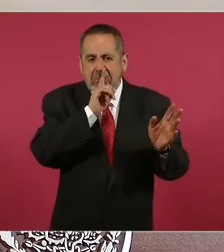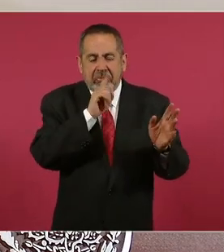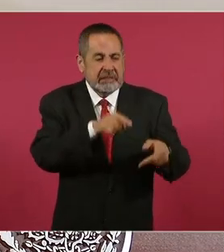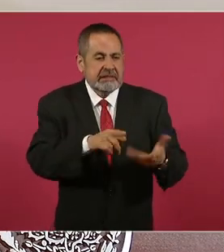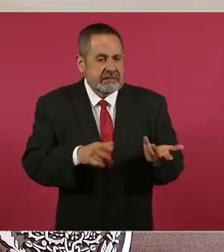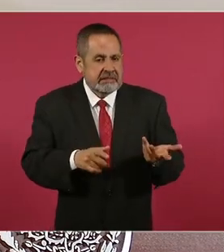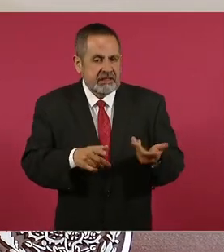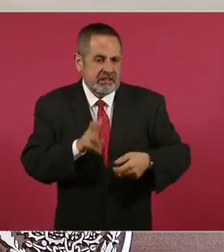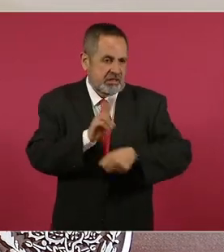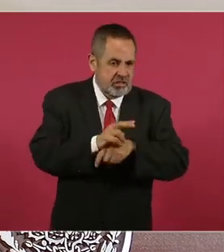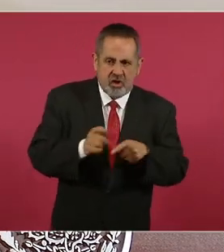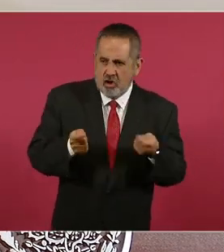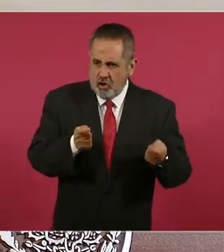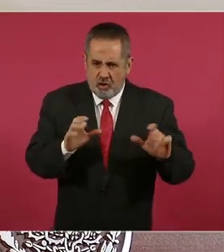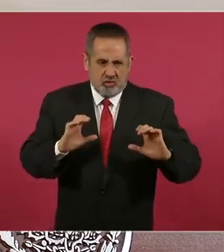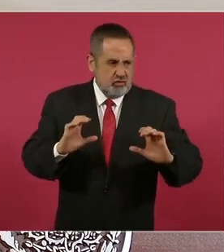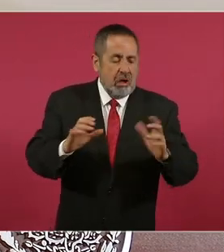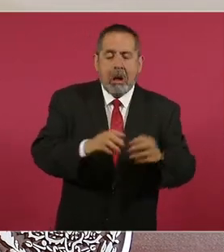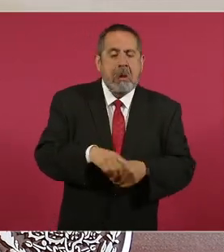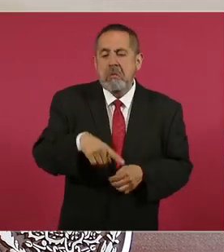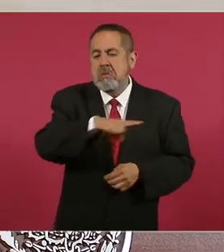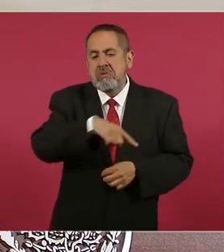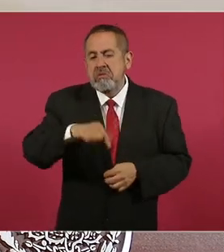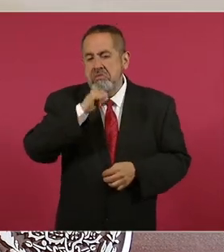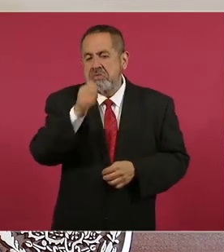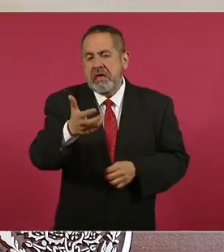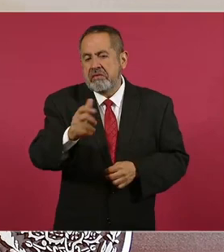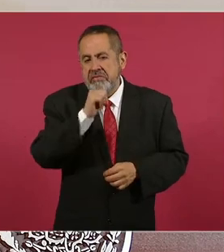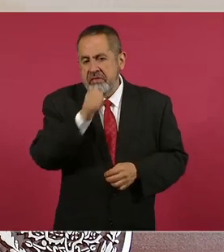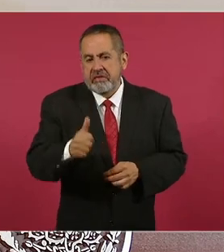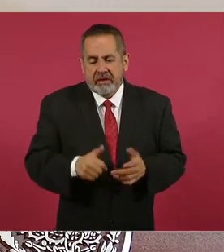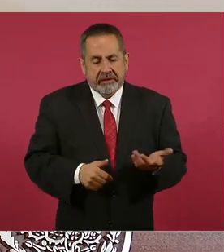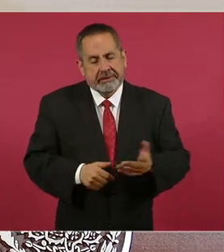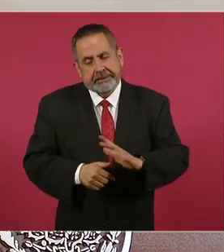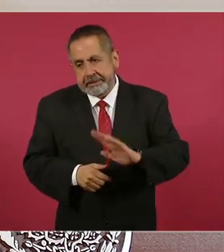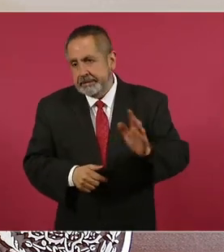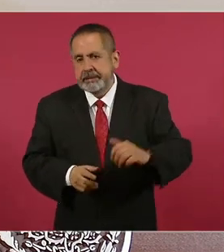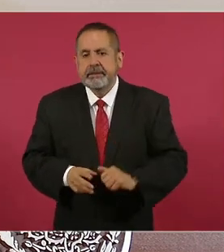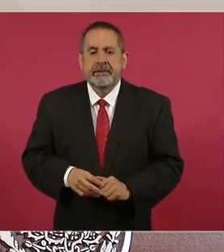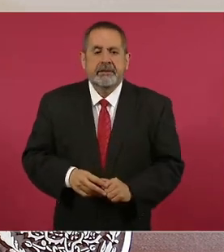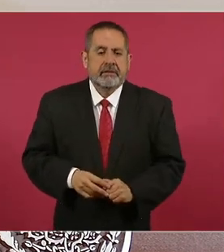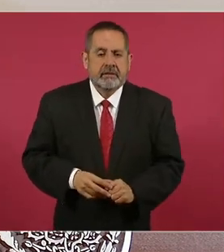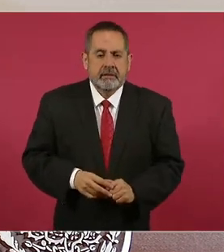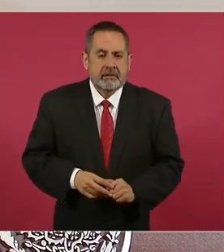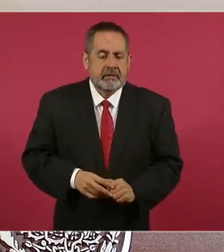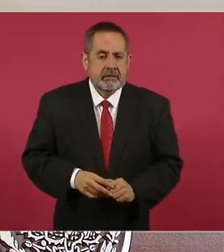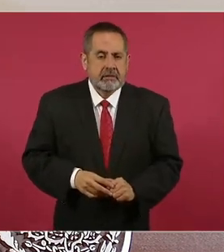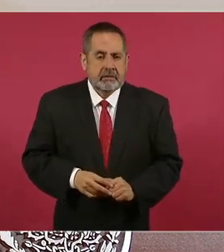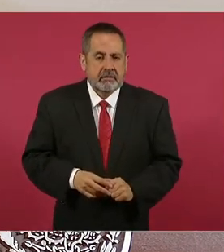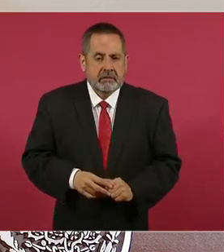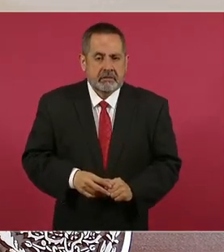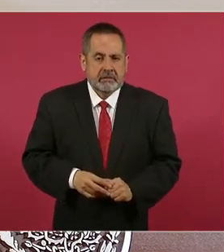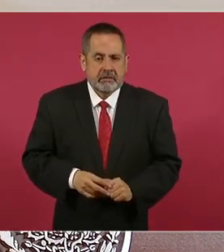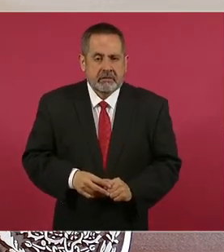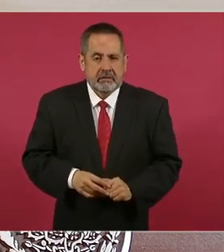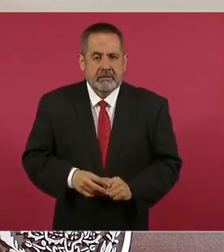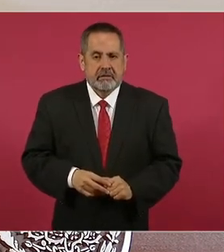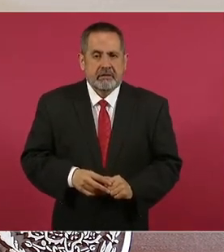en tener control de los puertos. También hay que tomar en cuenta